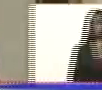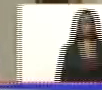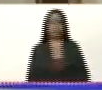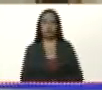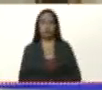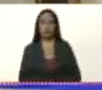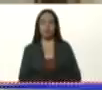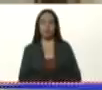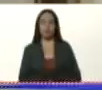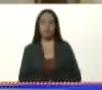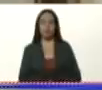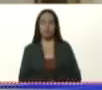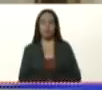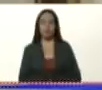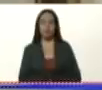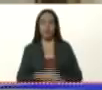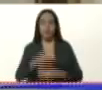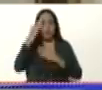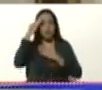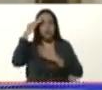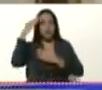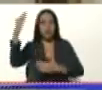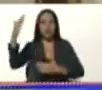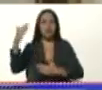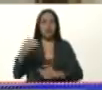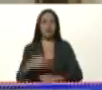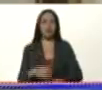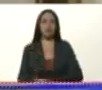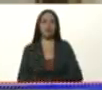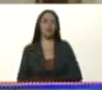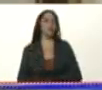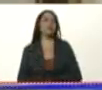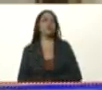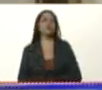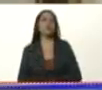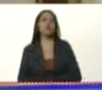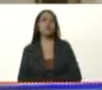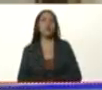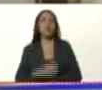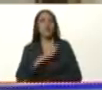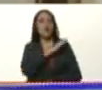Esta videoconferencia la convoqué hoy viernes a estas horas de la noche,